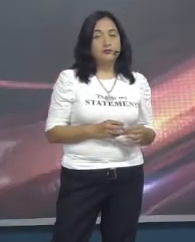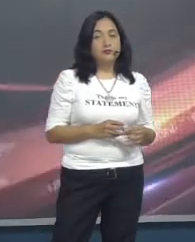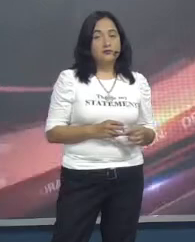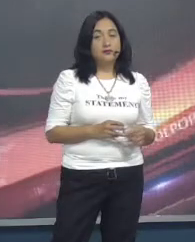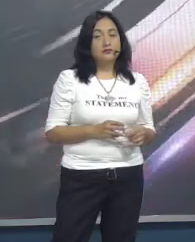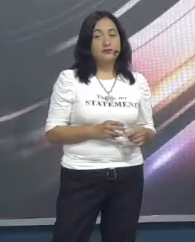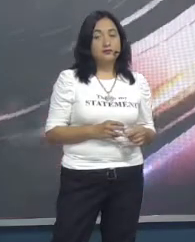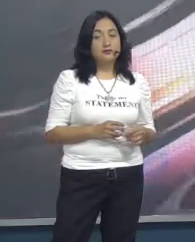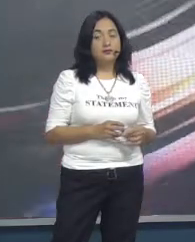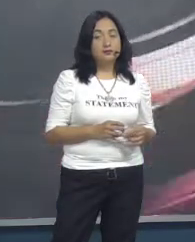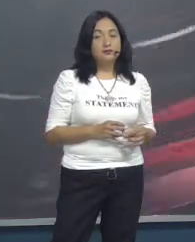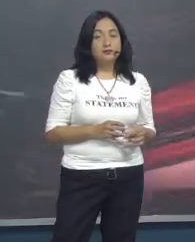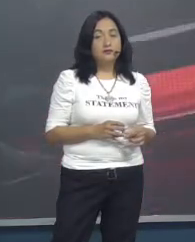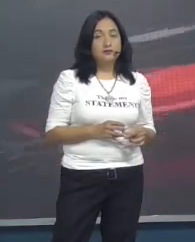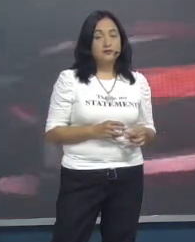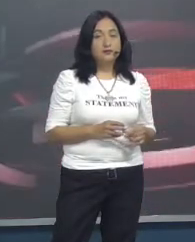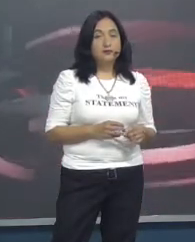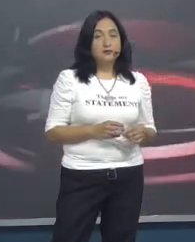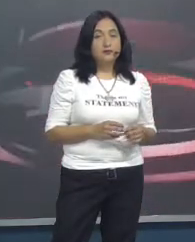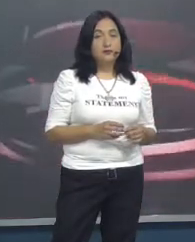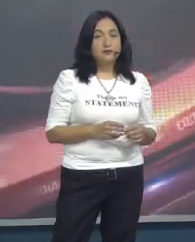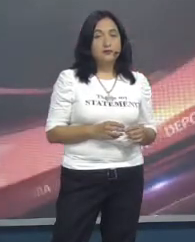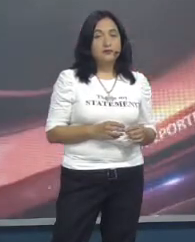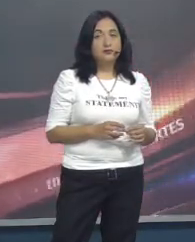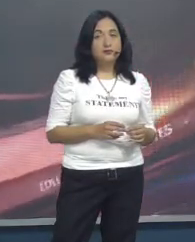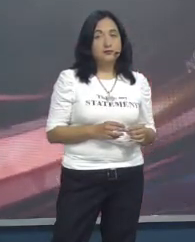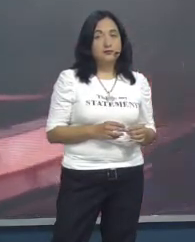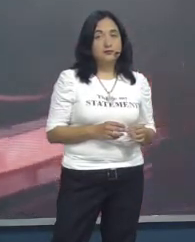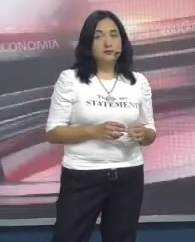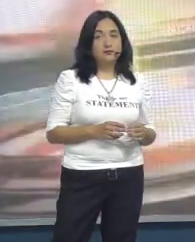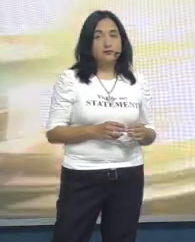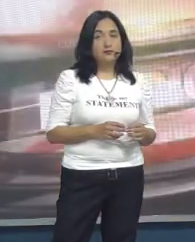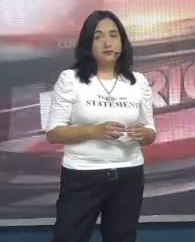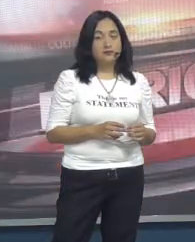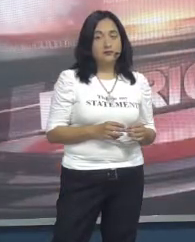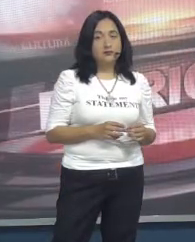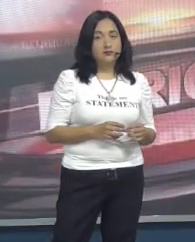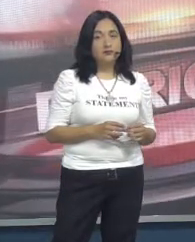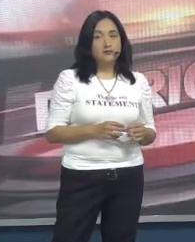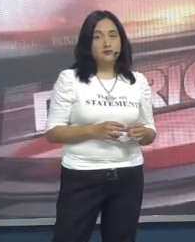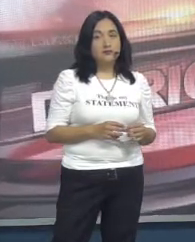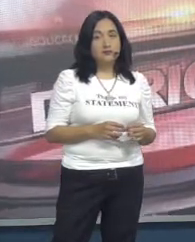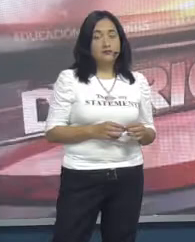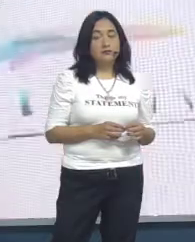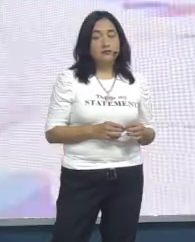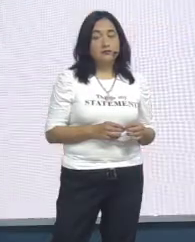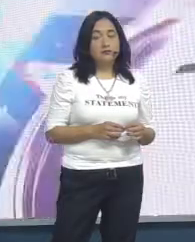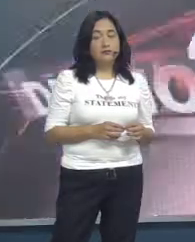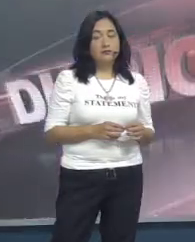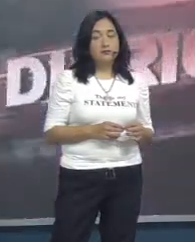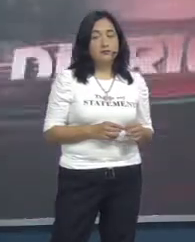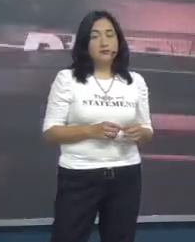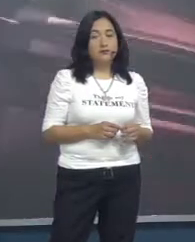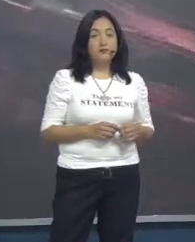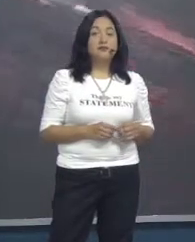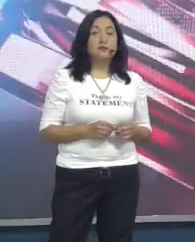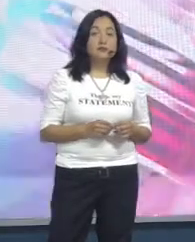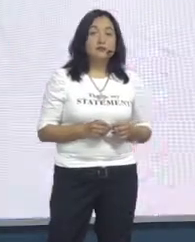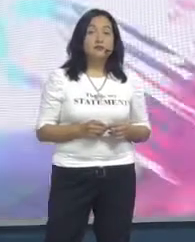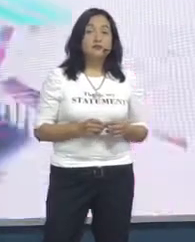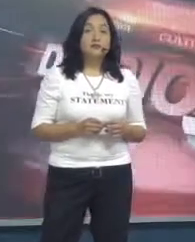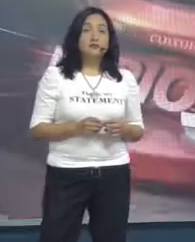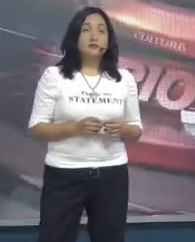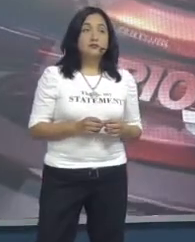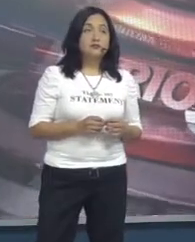que terminar, que ya la ha terminado, por lo tanto ya nos habilita a poder entregar el barrio, y después tenemos en Sonda otros